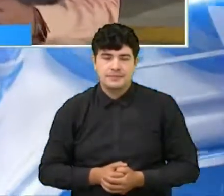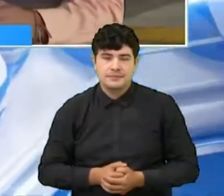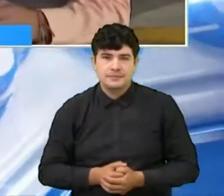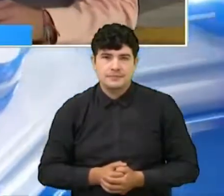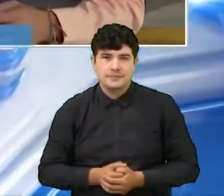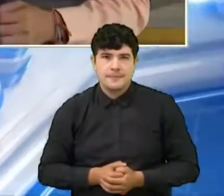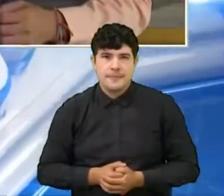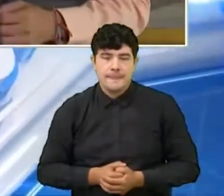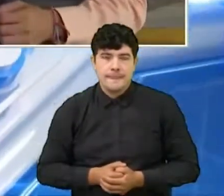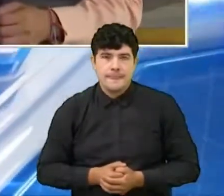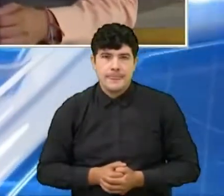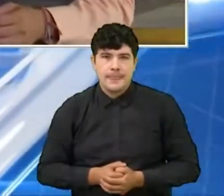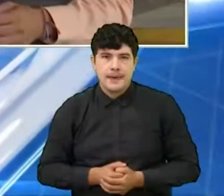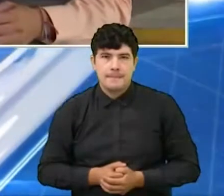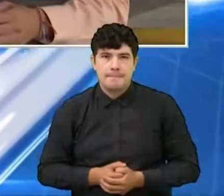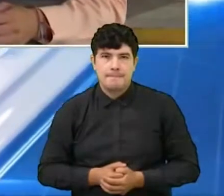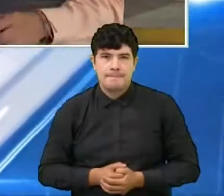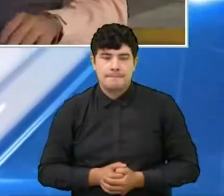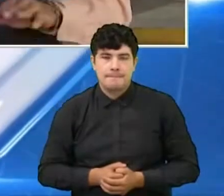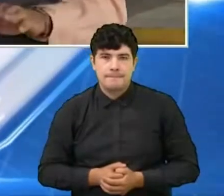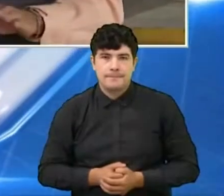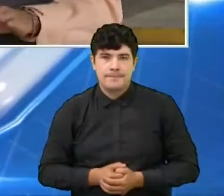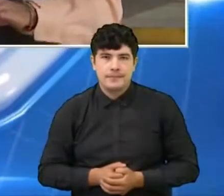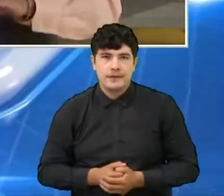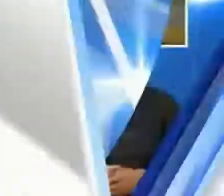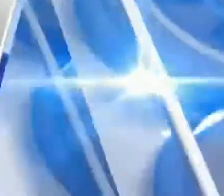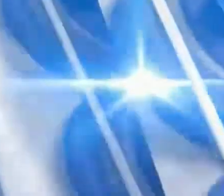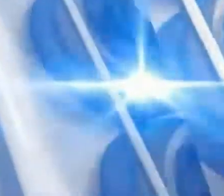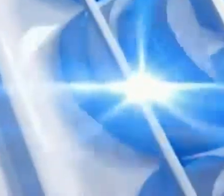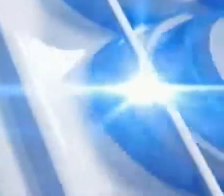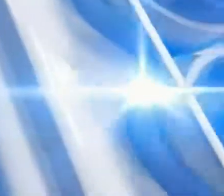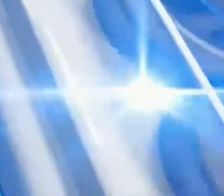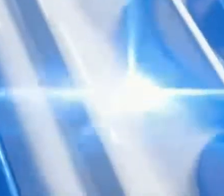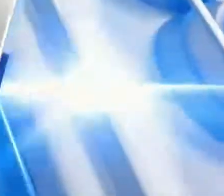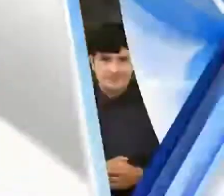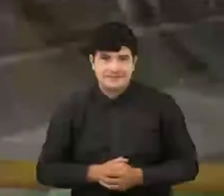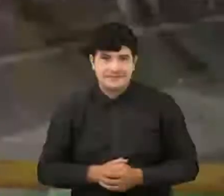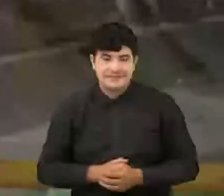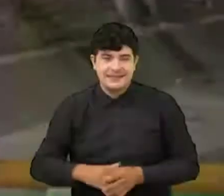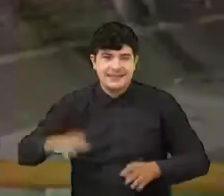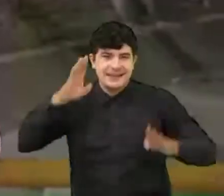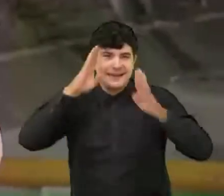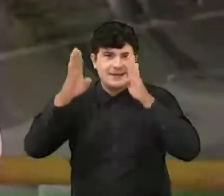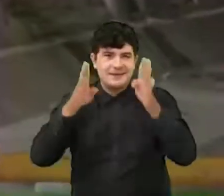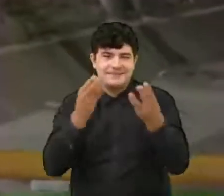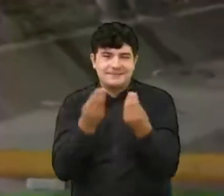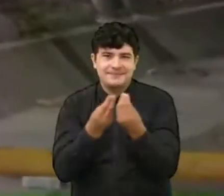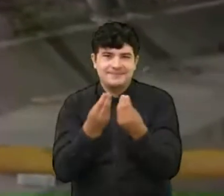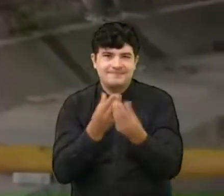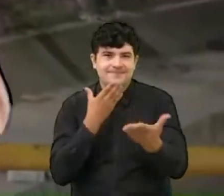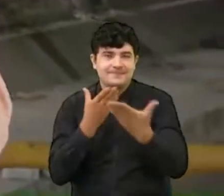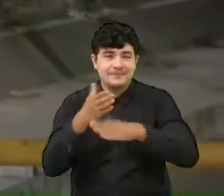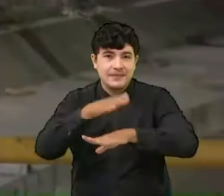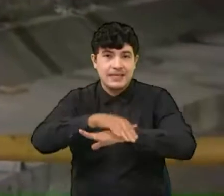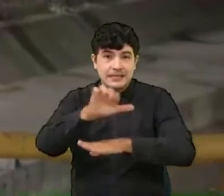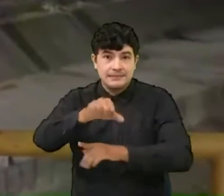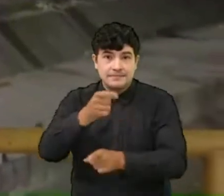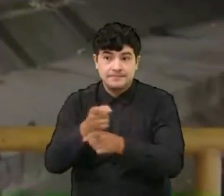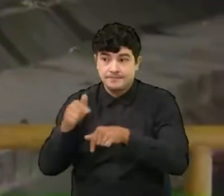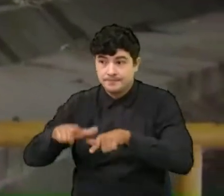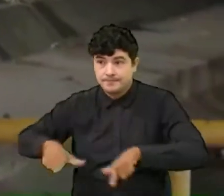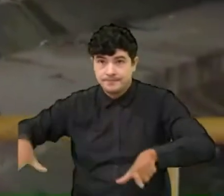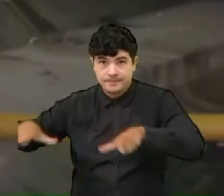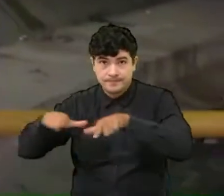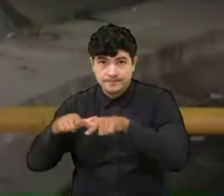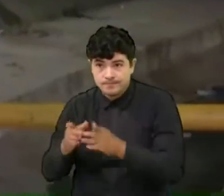¿Qué tal, compañeros y televidentes? Un saludo muy especial. Me encuentro en el canal Bogotá a la altura de la Diagonal Santander. Este es el